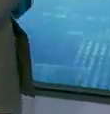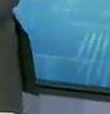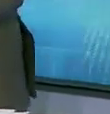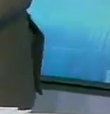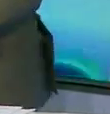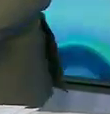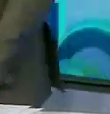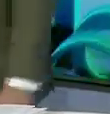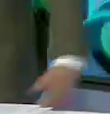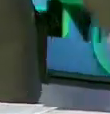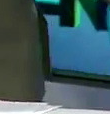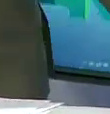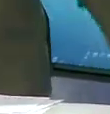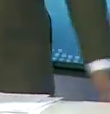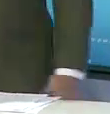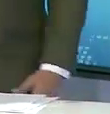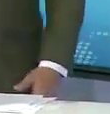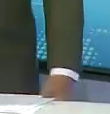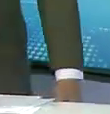extraños